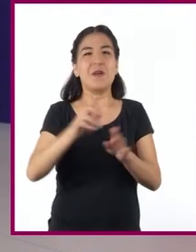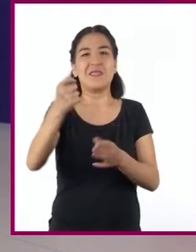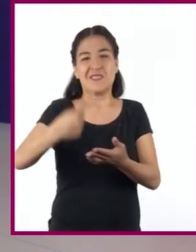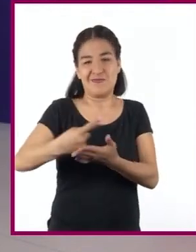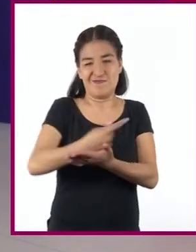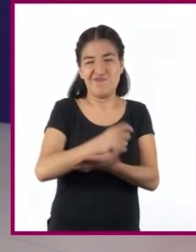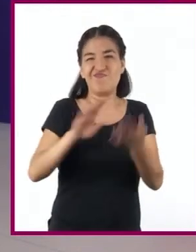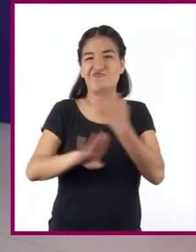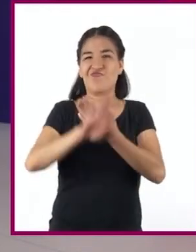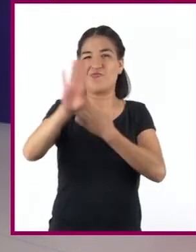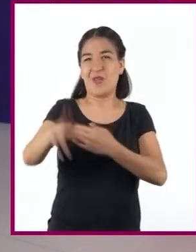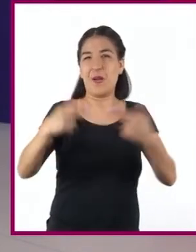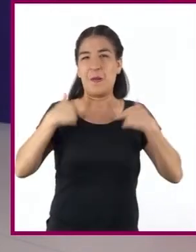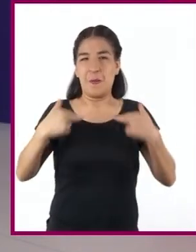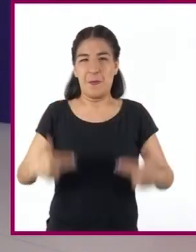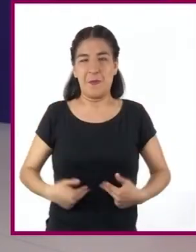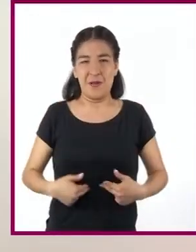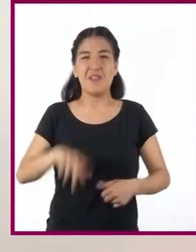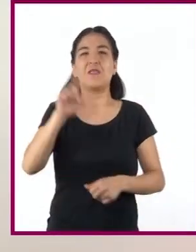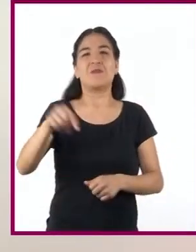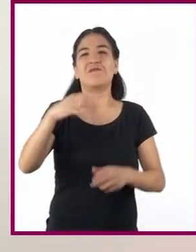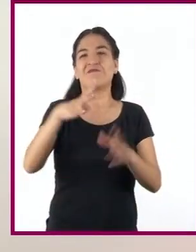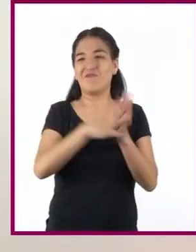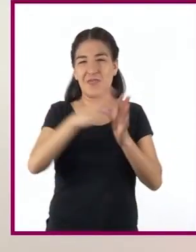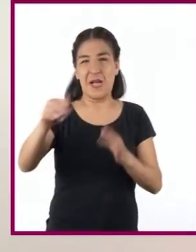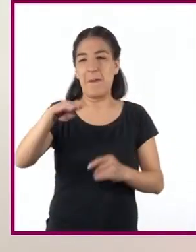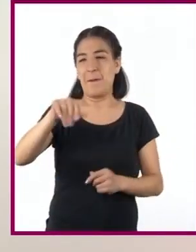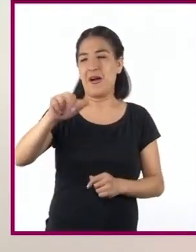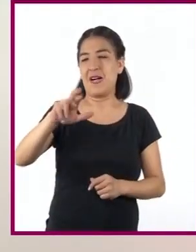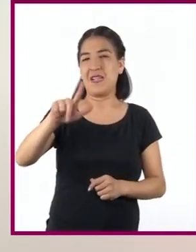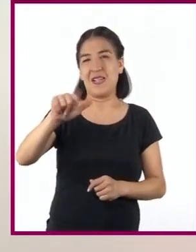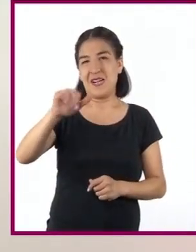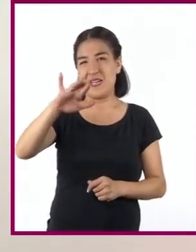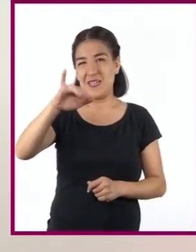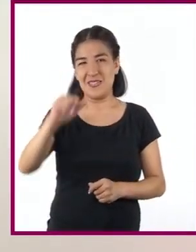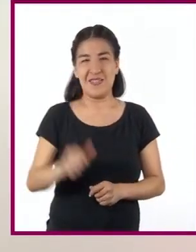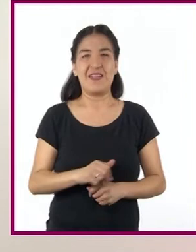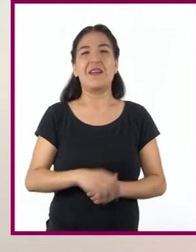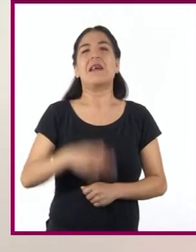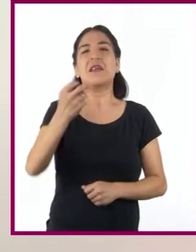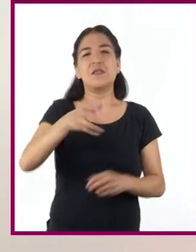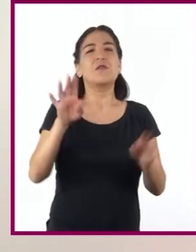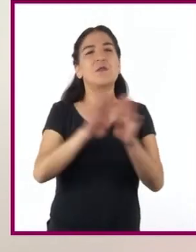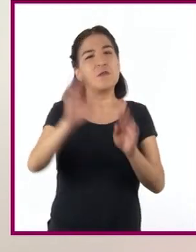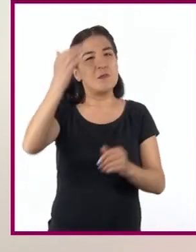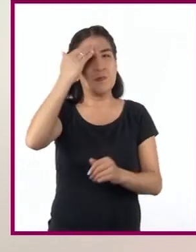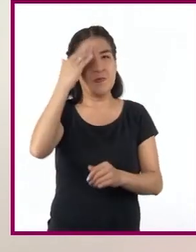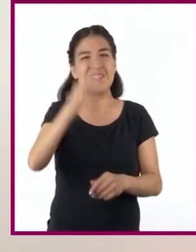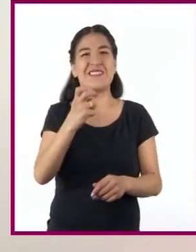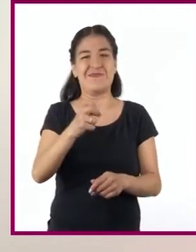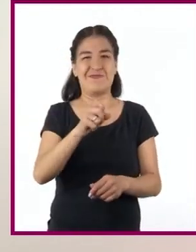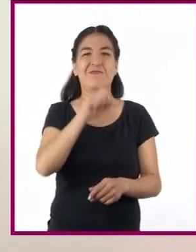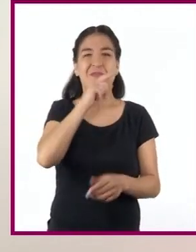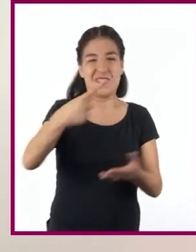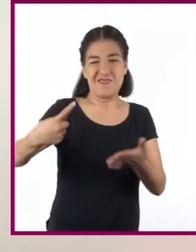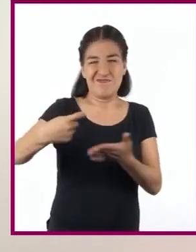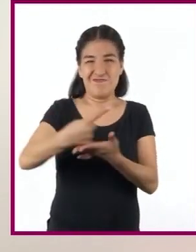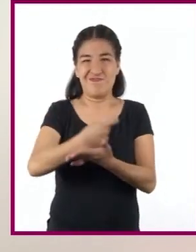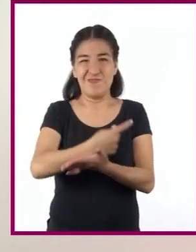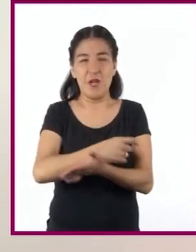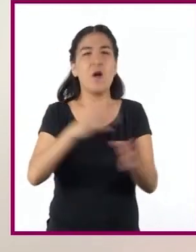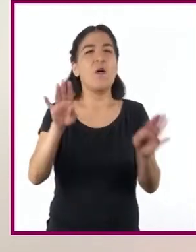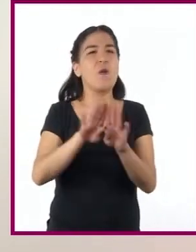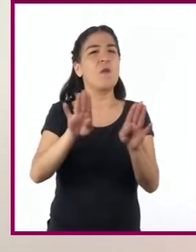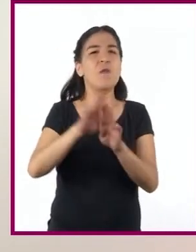mayor facilidad y transmitir la malaria. Conocer las adaptaciones de este tipo de parásitos y comprender cómo crece